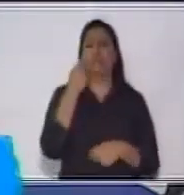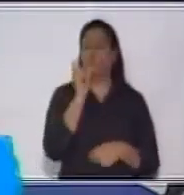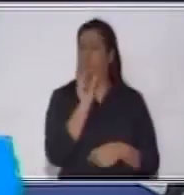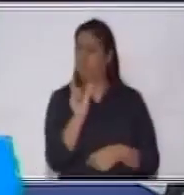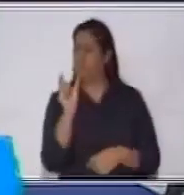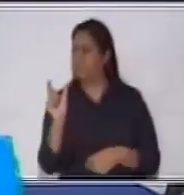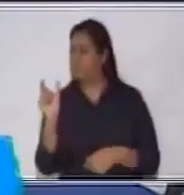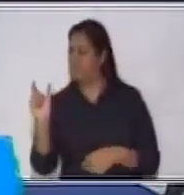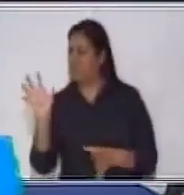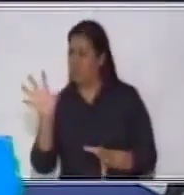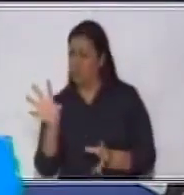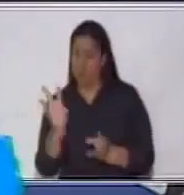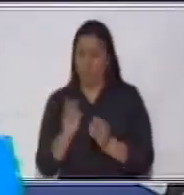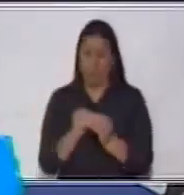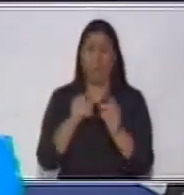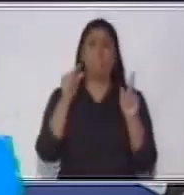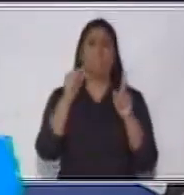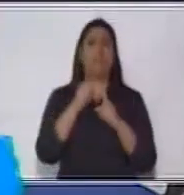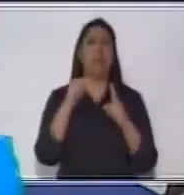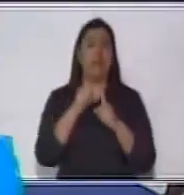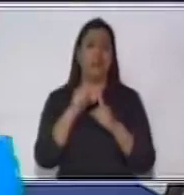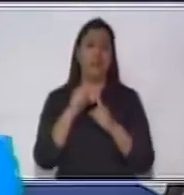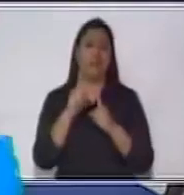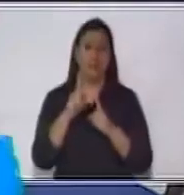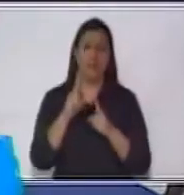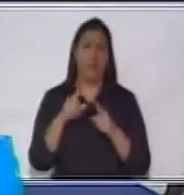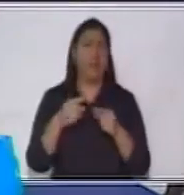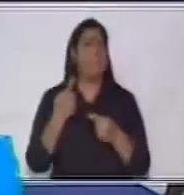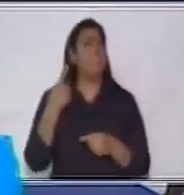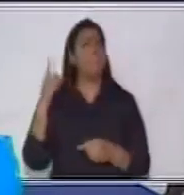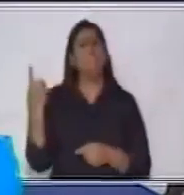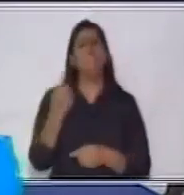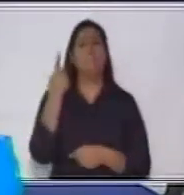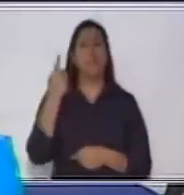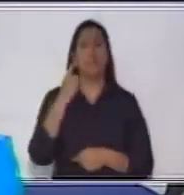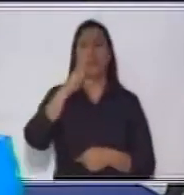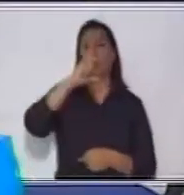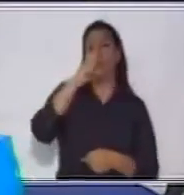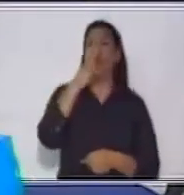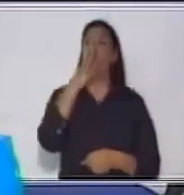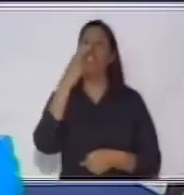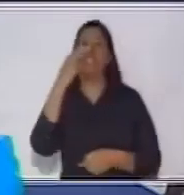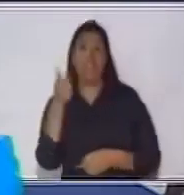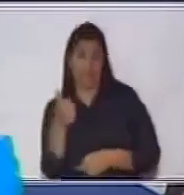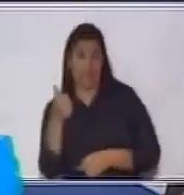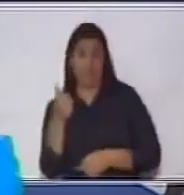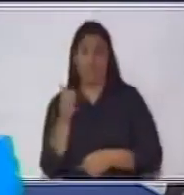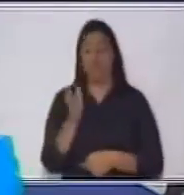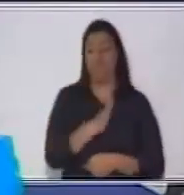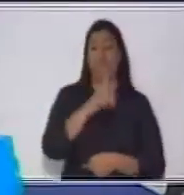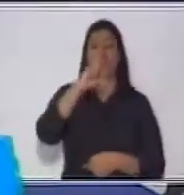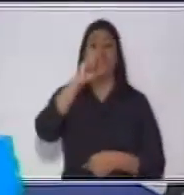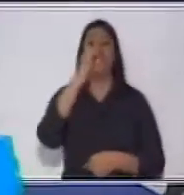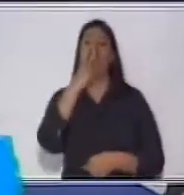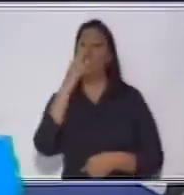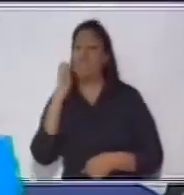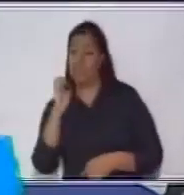en palabras? Tenemos la combinación cha, che,